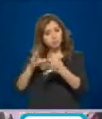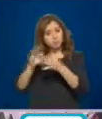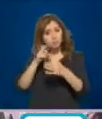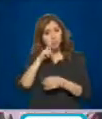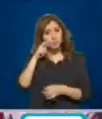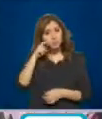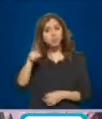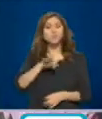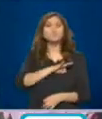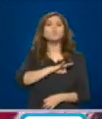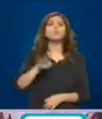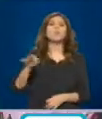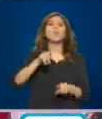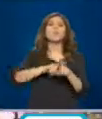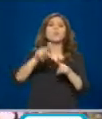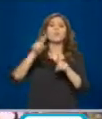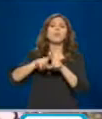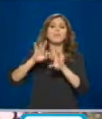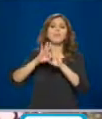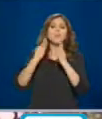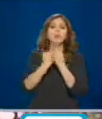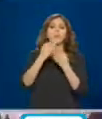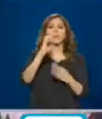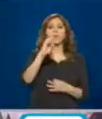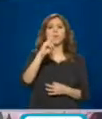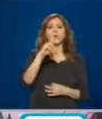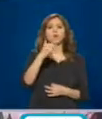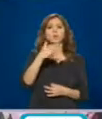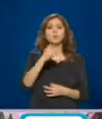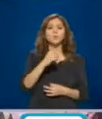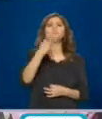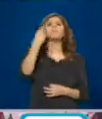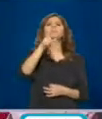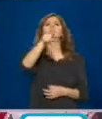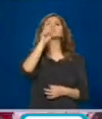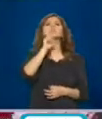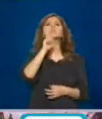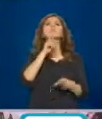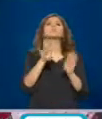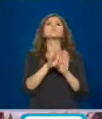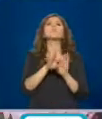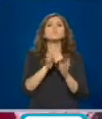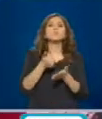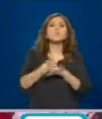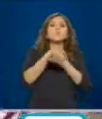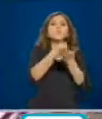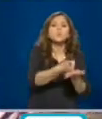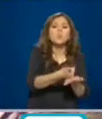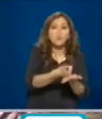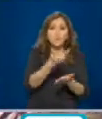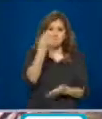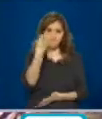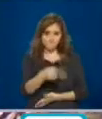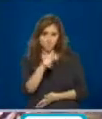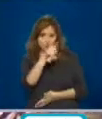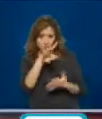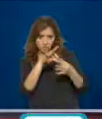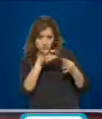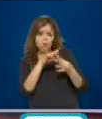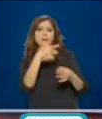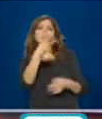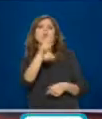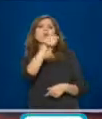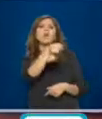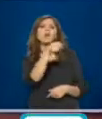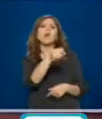esa experiencia de múltiples orgasmos. ¿Y tú como mujer cómo puedes ayudar a tu pareja? Vele pues, diciendo, diciéndole, ¿no? vele No, por ahí, pero sí, para por que ahí él no. también tenga